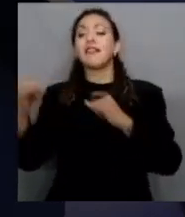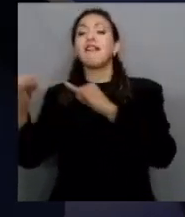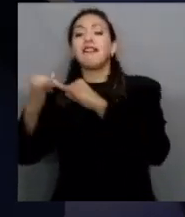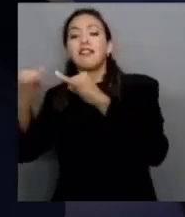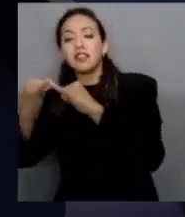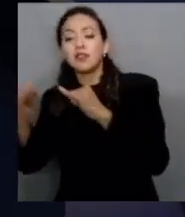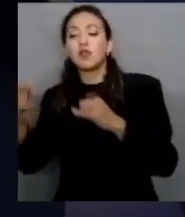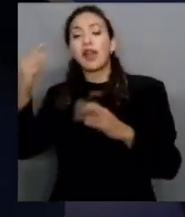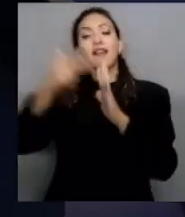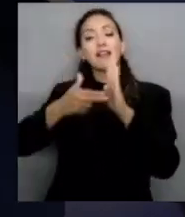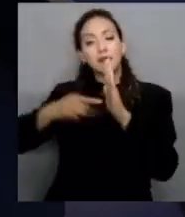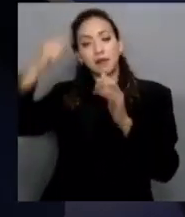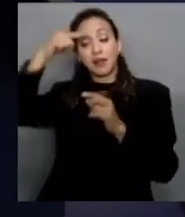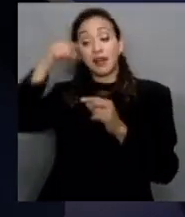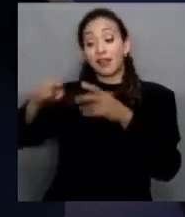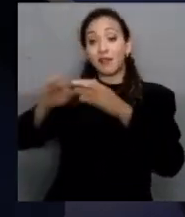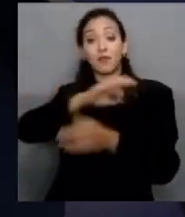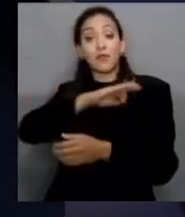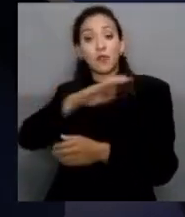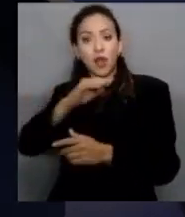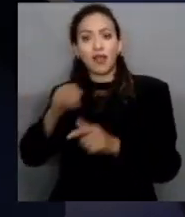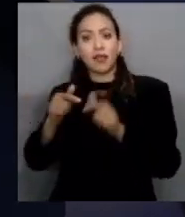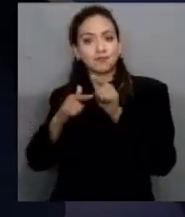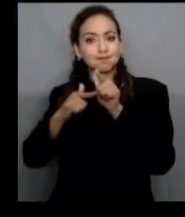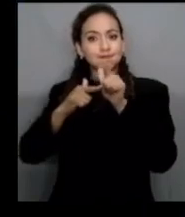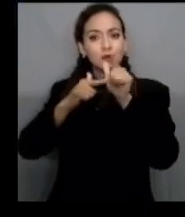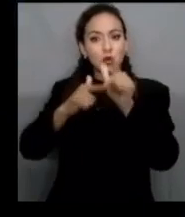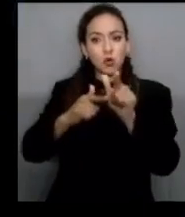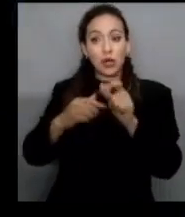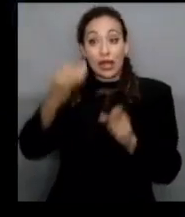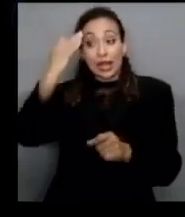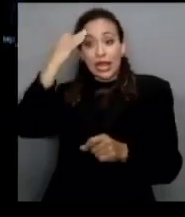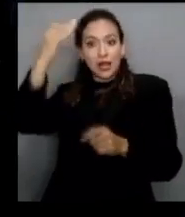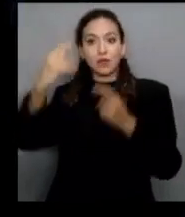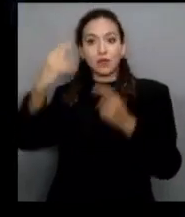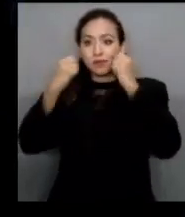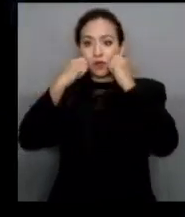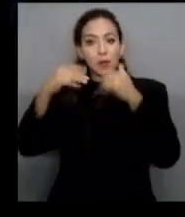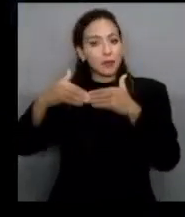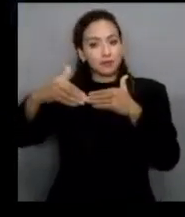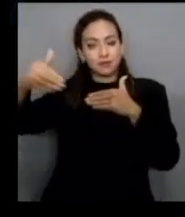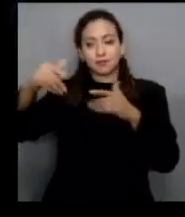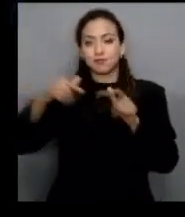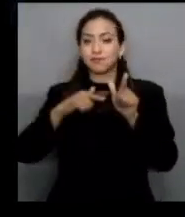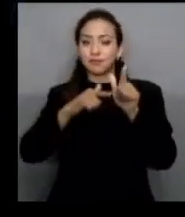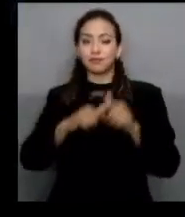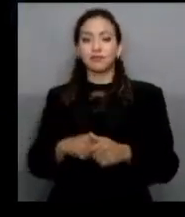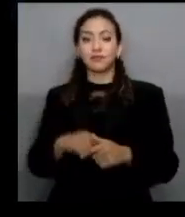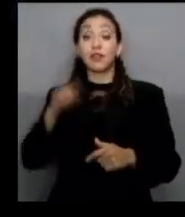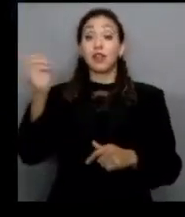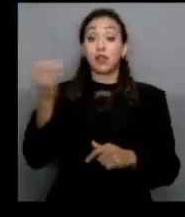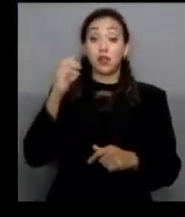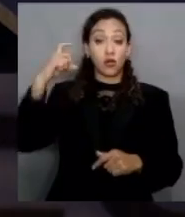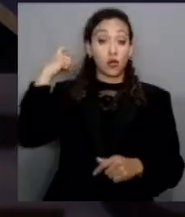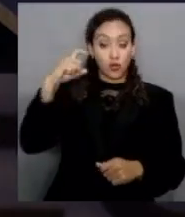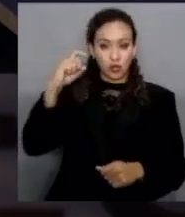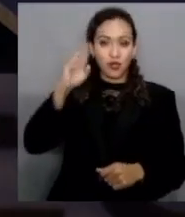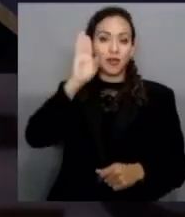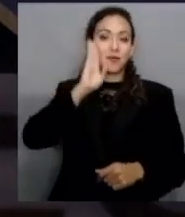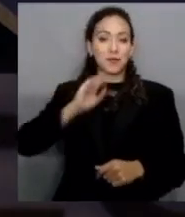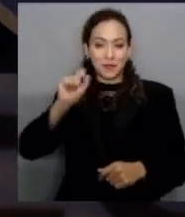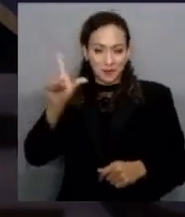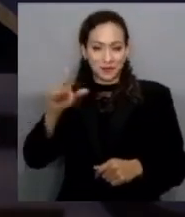hagan posible y sostenible en el tiempo. En el Centro de Congresos de Querétaro, la ministra presidenta